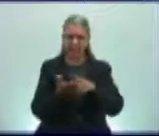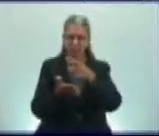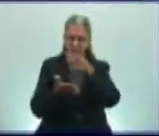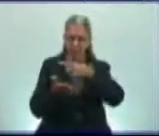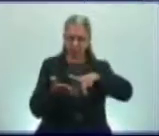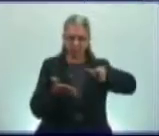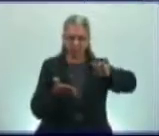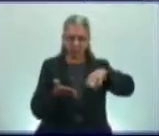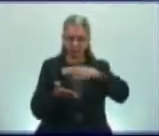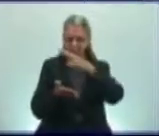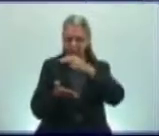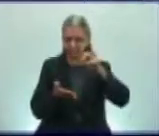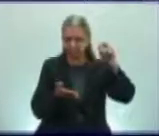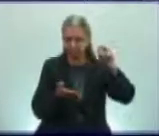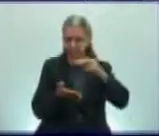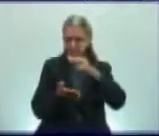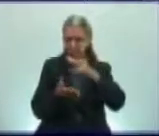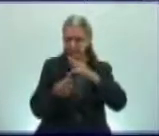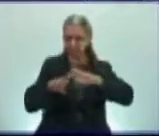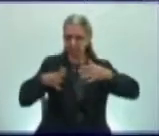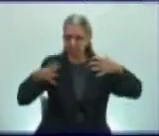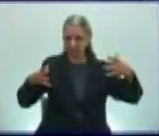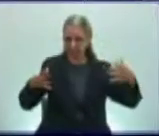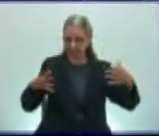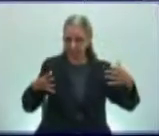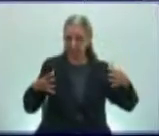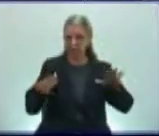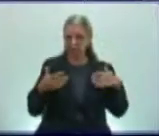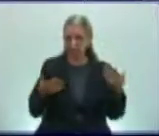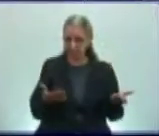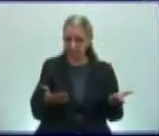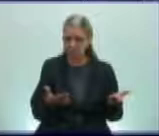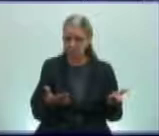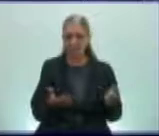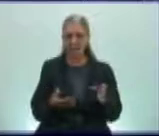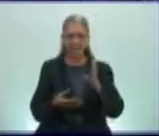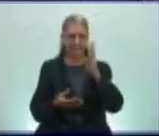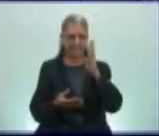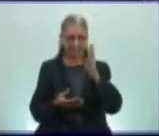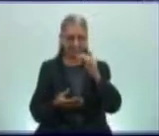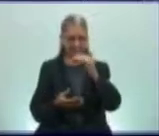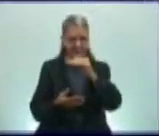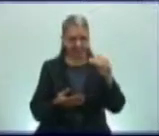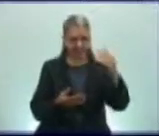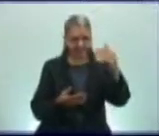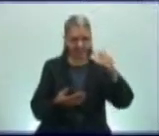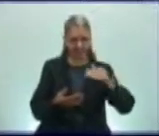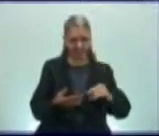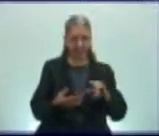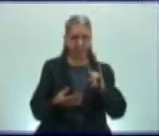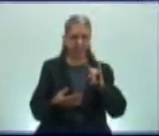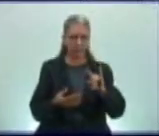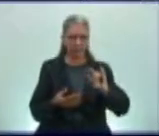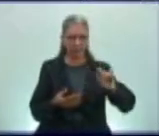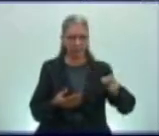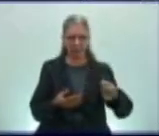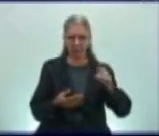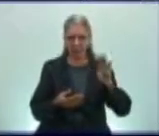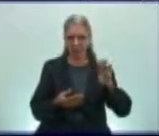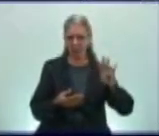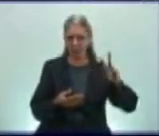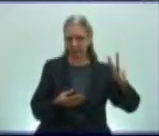130 grados, y 360 grados, que es la relación que se establece, para luego